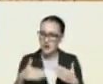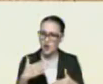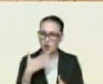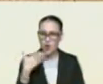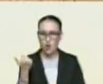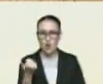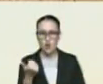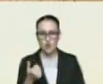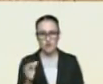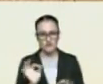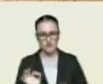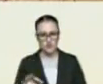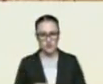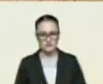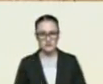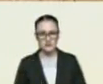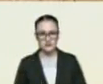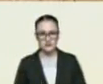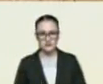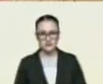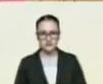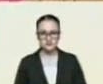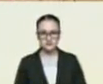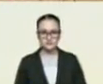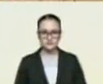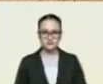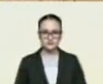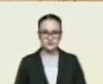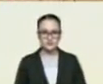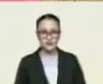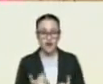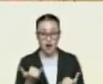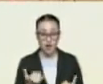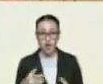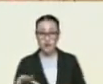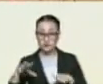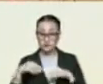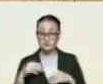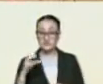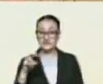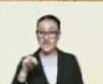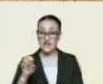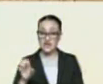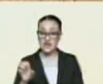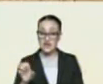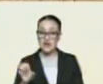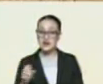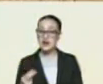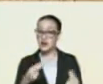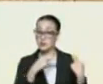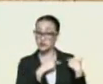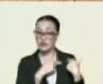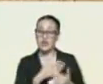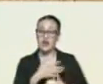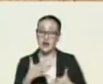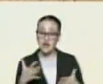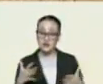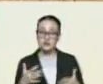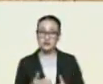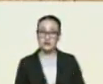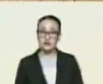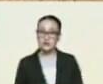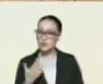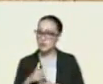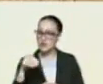de manera tal que podemos afrontar el poder electoral con gran responsabilidad los retos que se nos